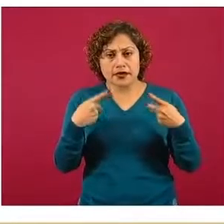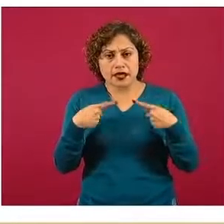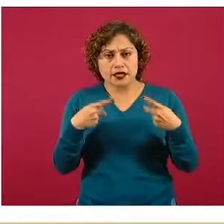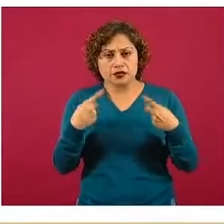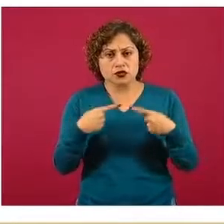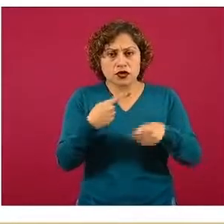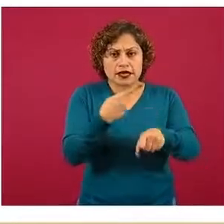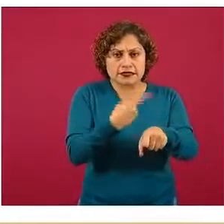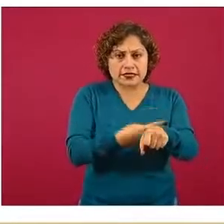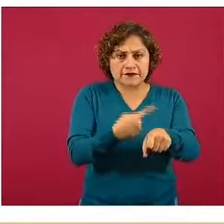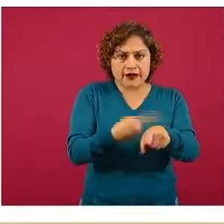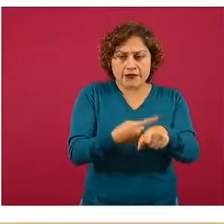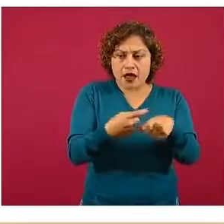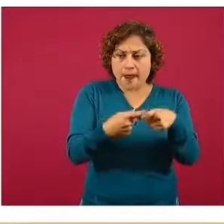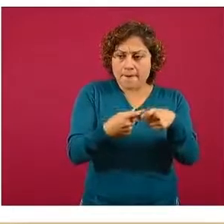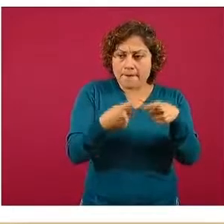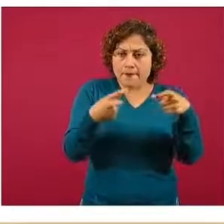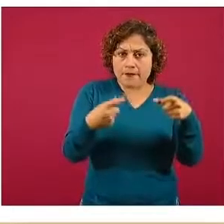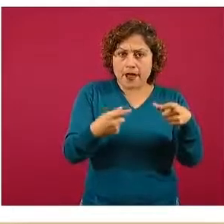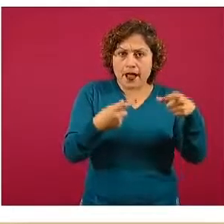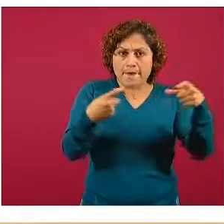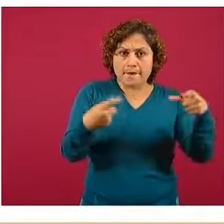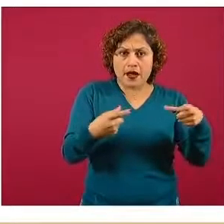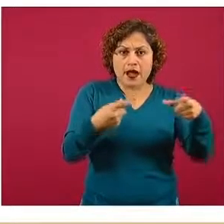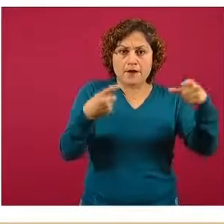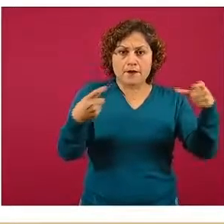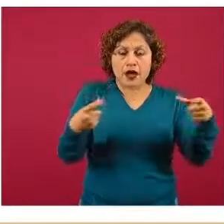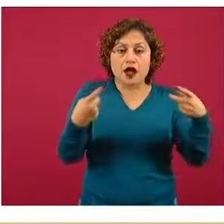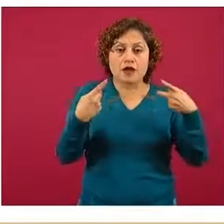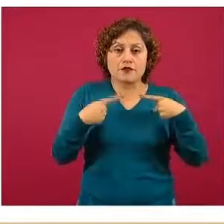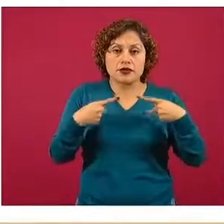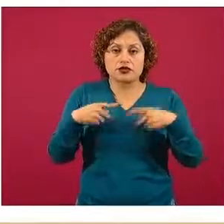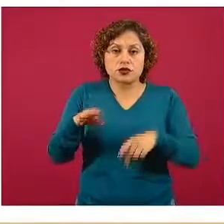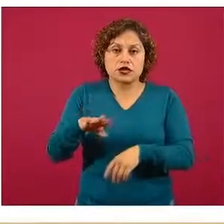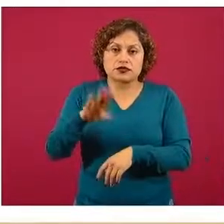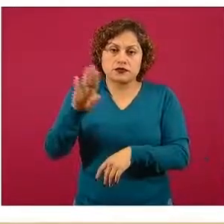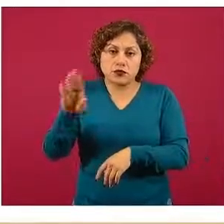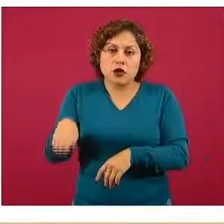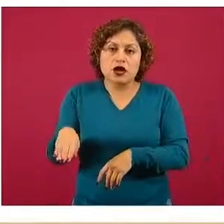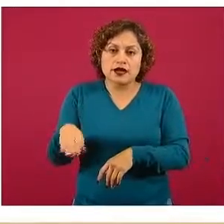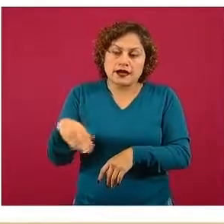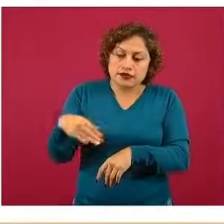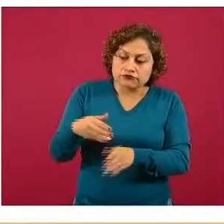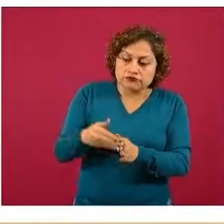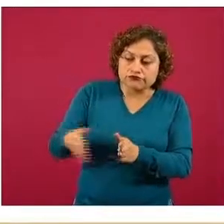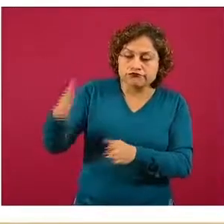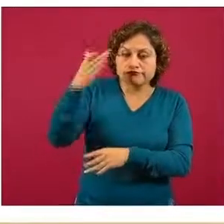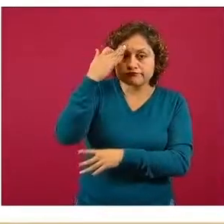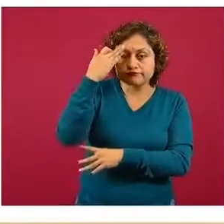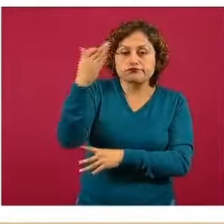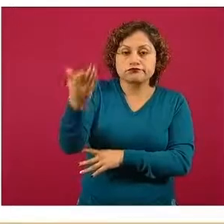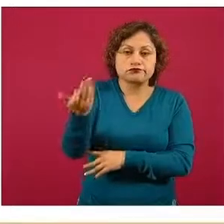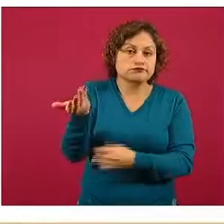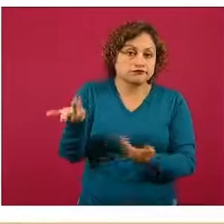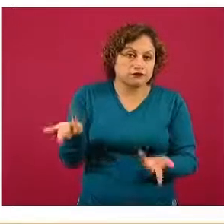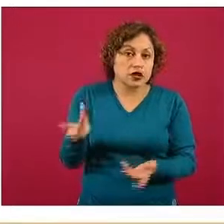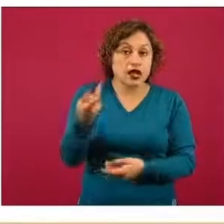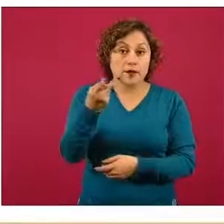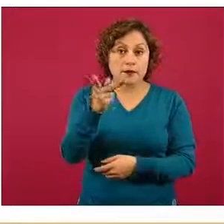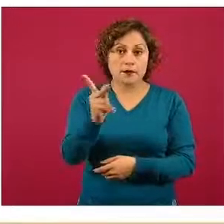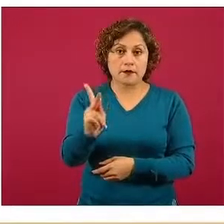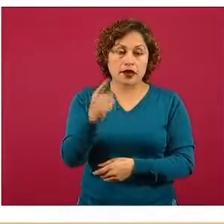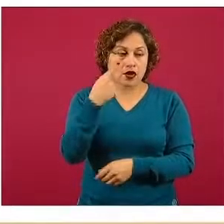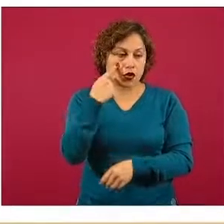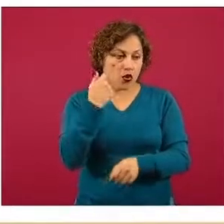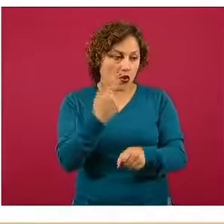van incrementando, pues también las defunciones ocurren en las siguientes semanas. Felizmente, como decíamos, no a